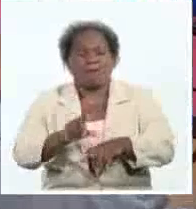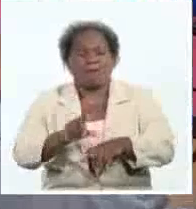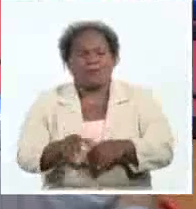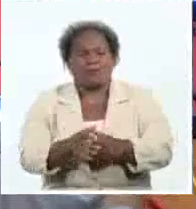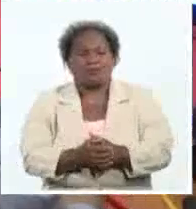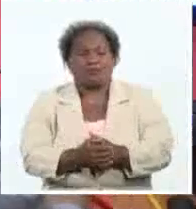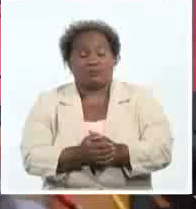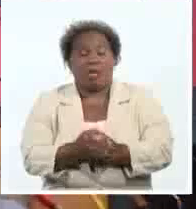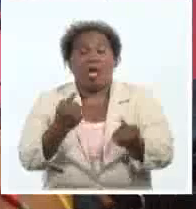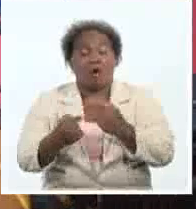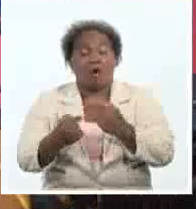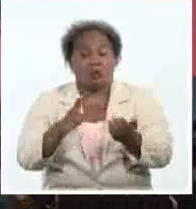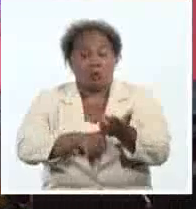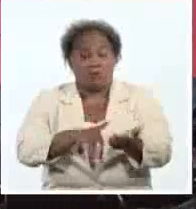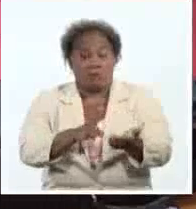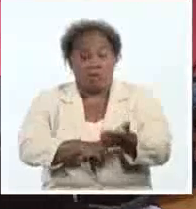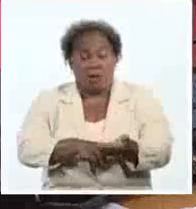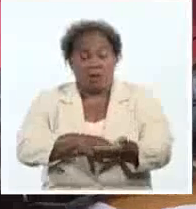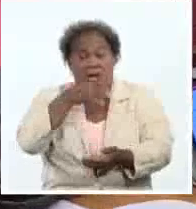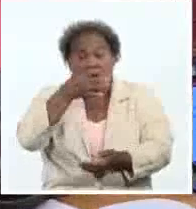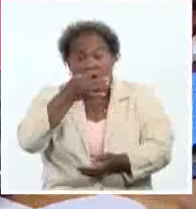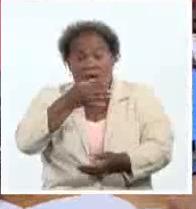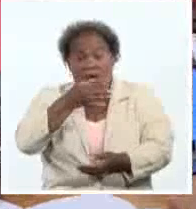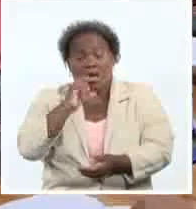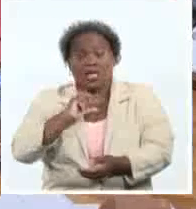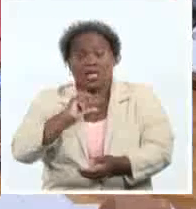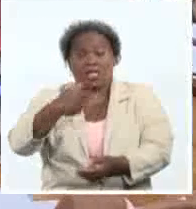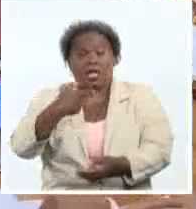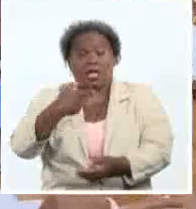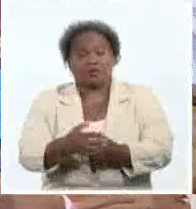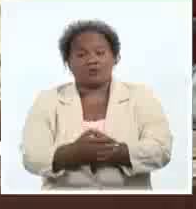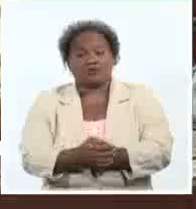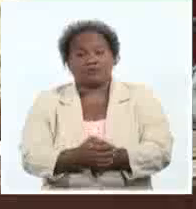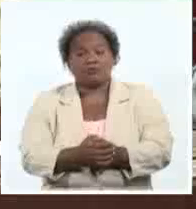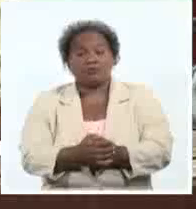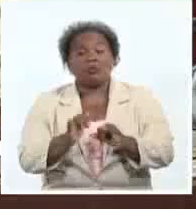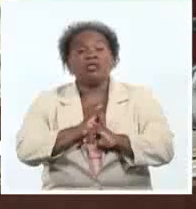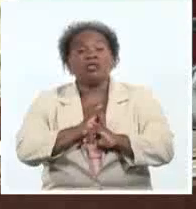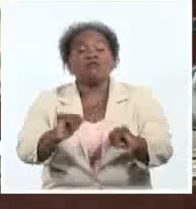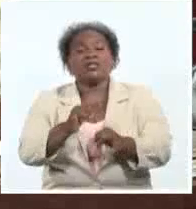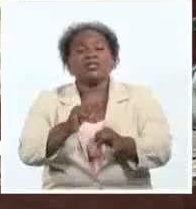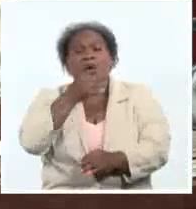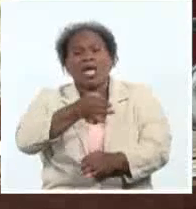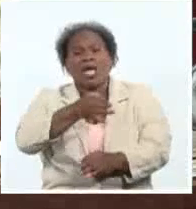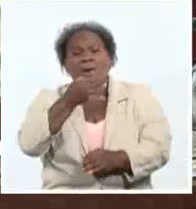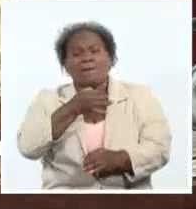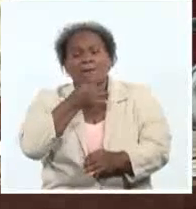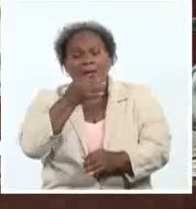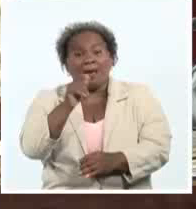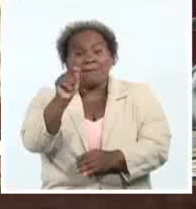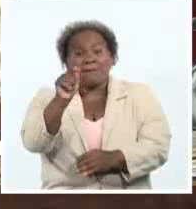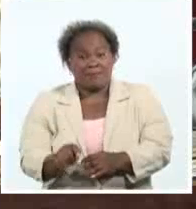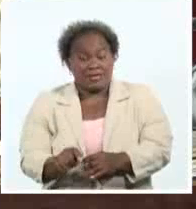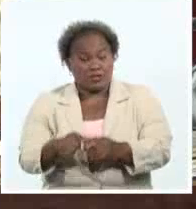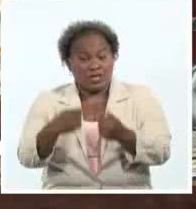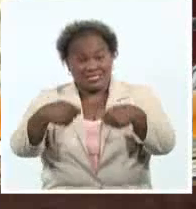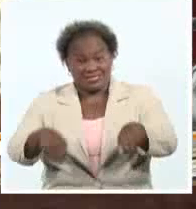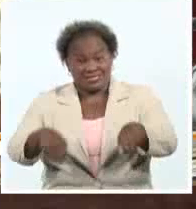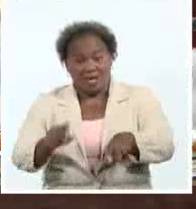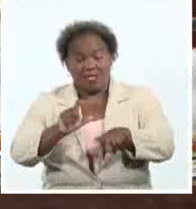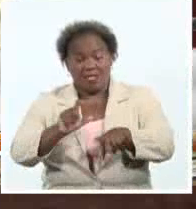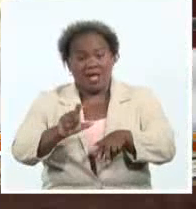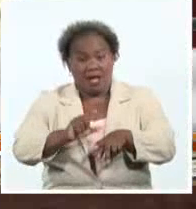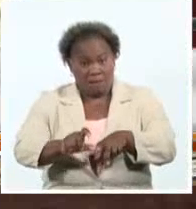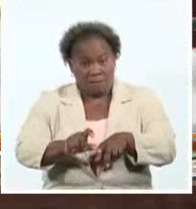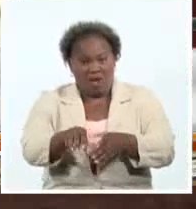integrantes del Consejo expusieron sus criterios. Los datos confirman un desplazamiento de la migración interna hacia las